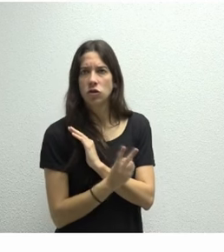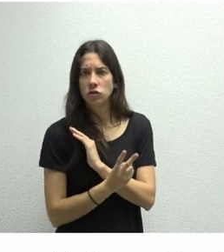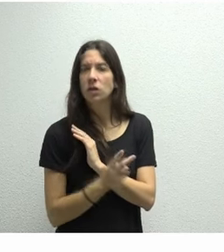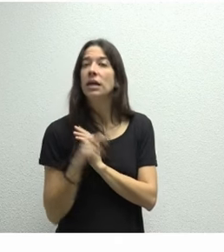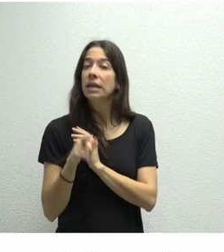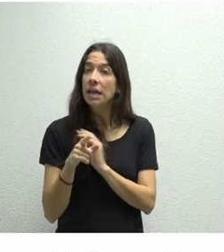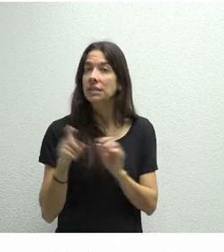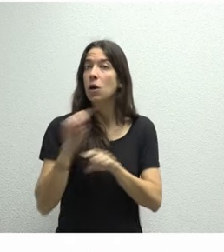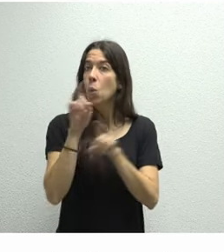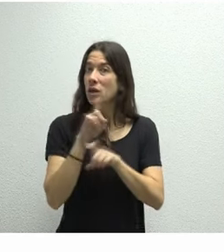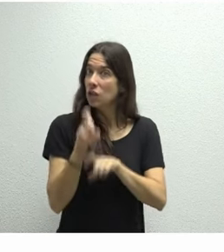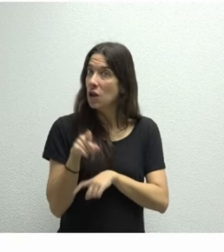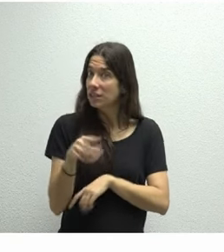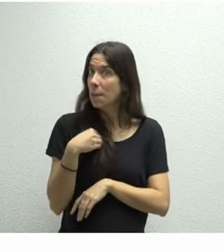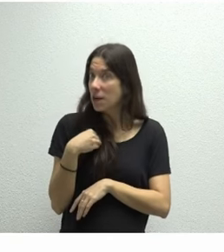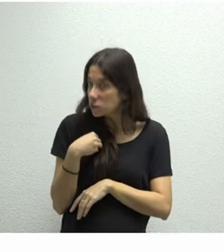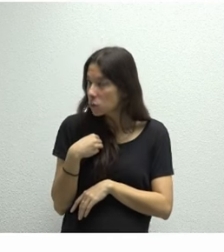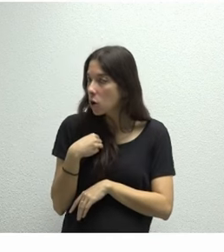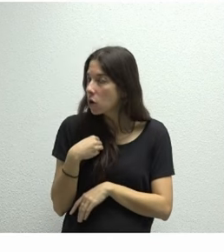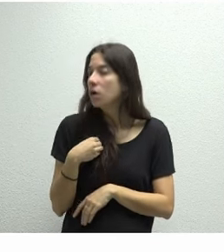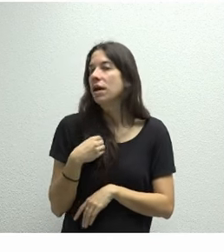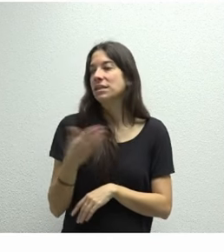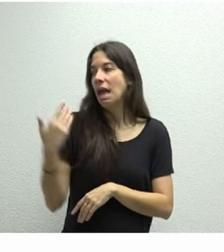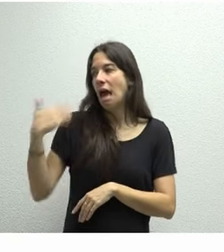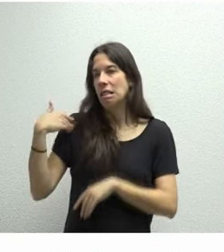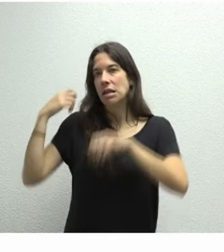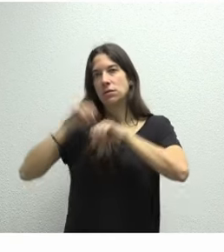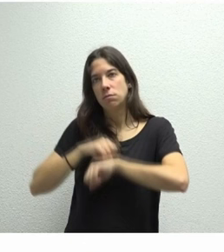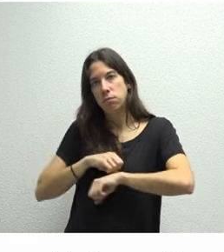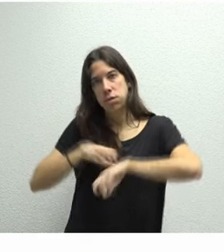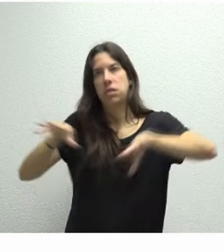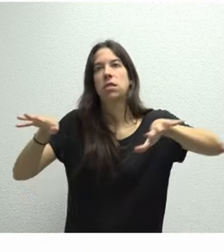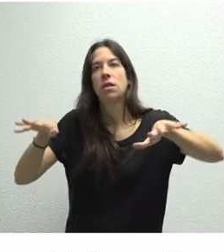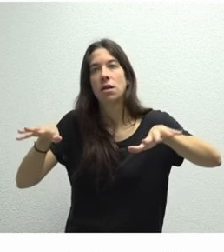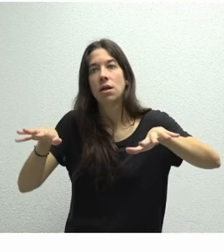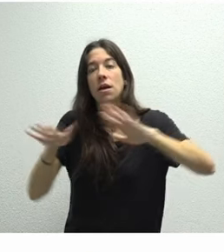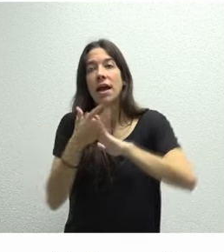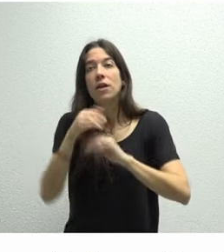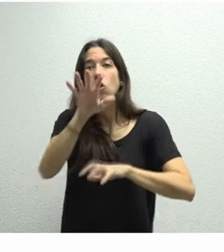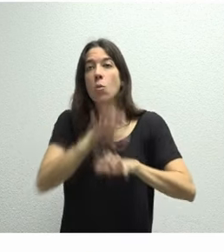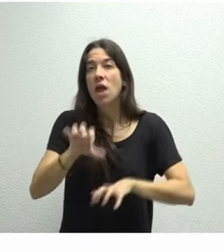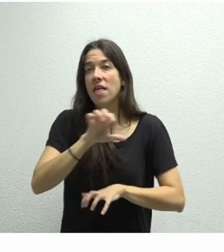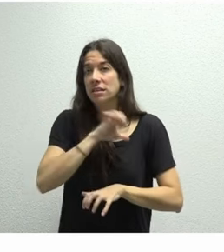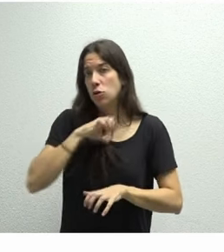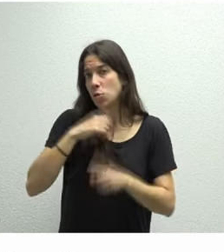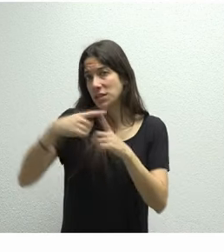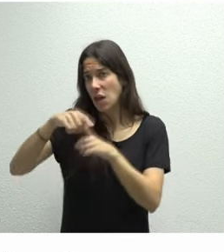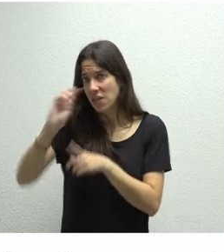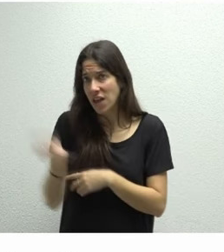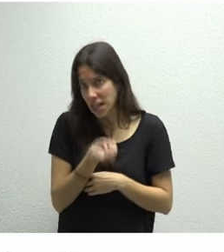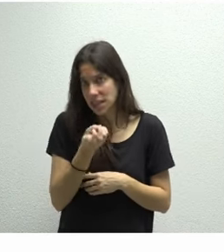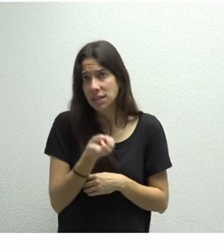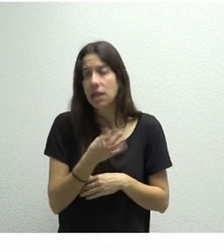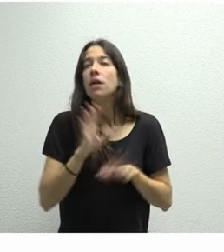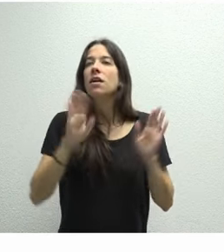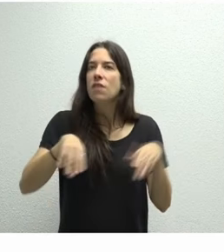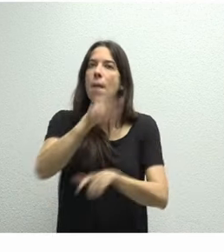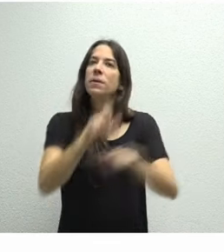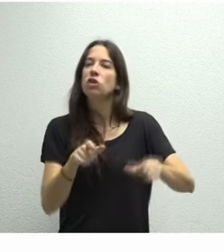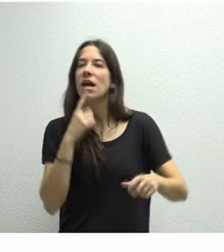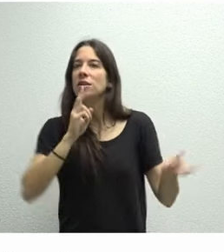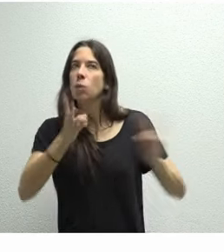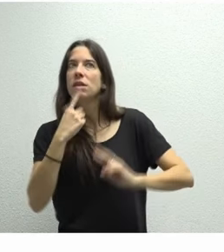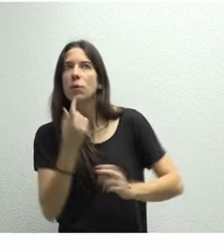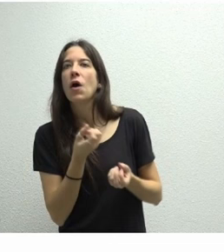cuestionario que en su momento se lanzó vía online a las diferentes comunidades los cuales contestaron si tenían no tenían